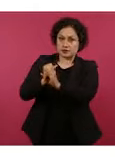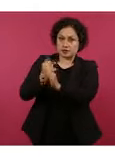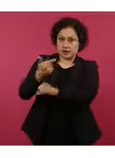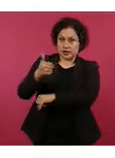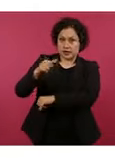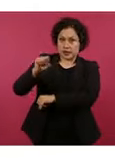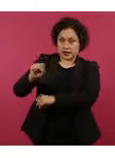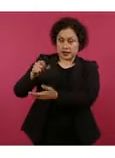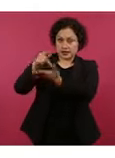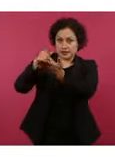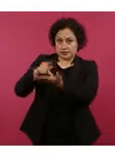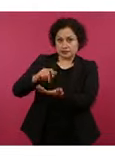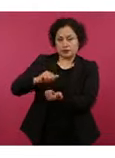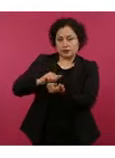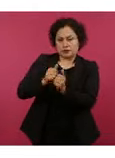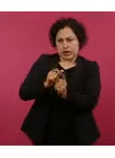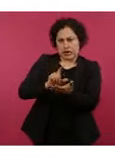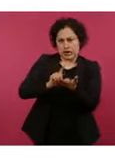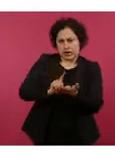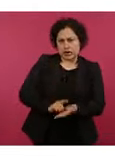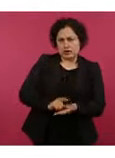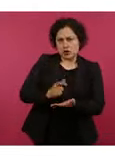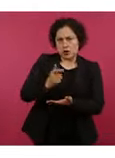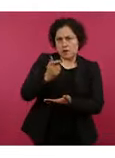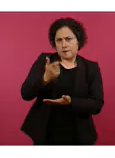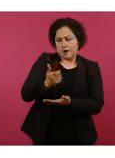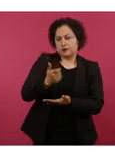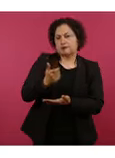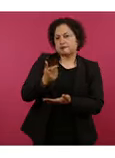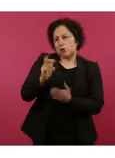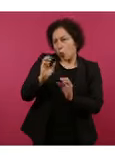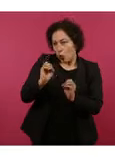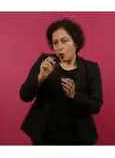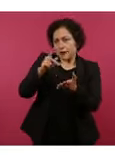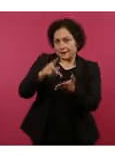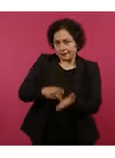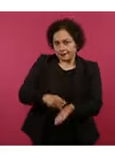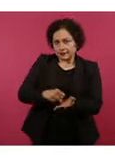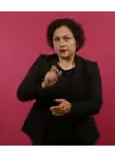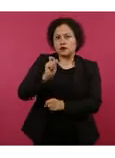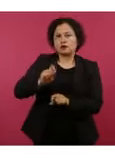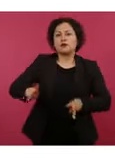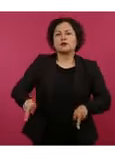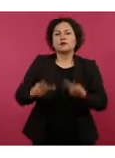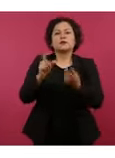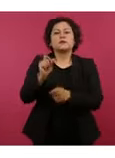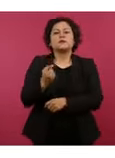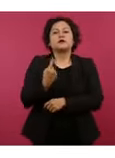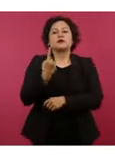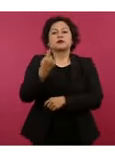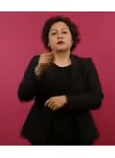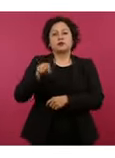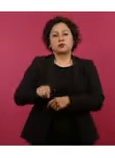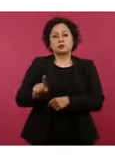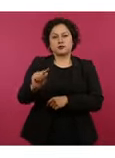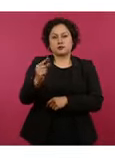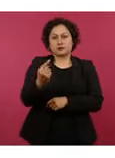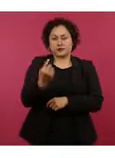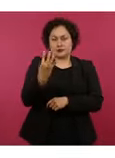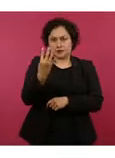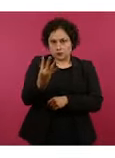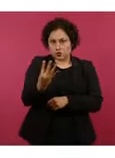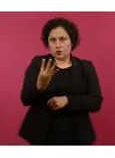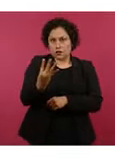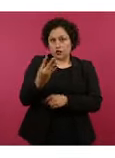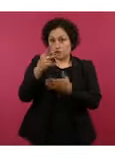ya convertido a litros y pesos, o a kilos en este caso, estuvo en 21 pesos con 74 centavos el kilo.